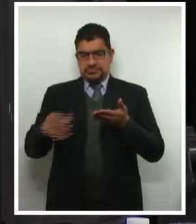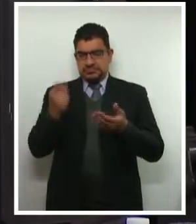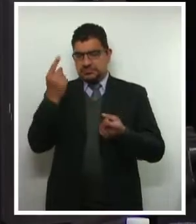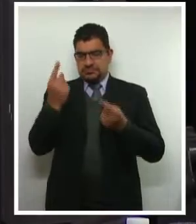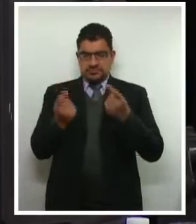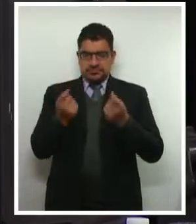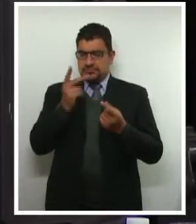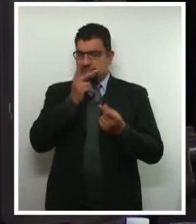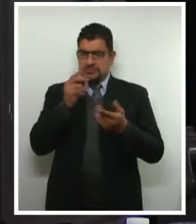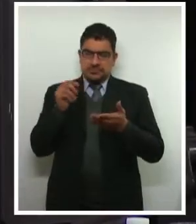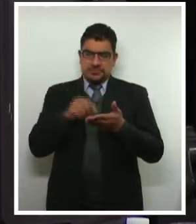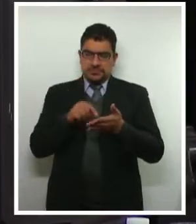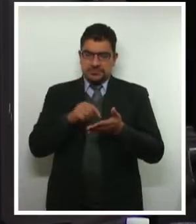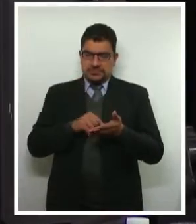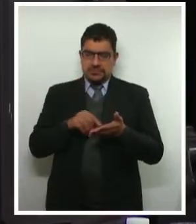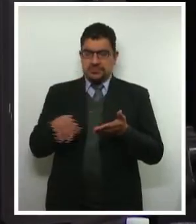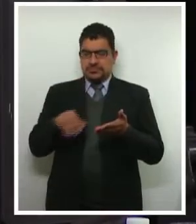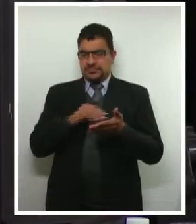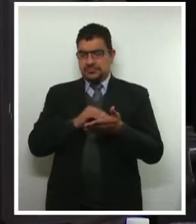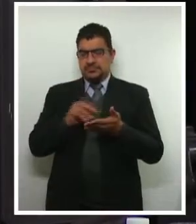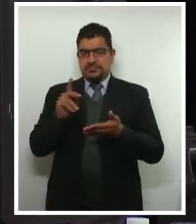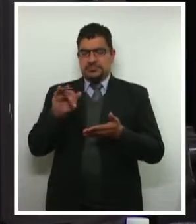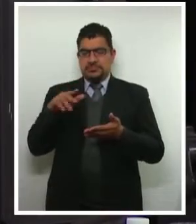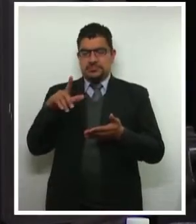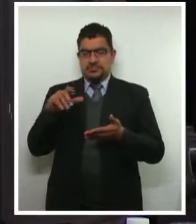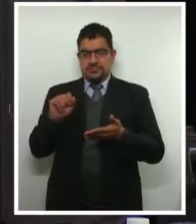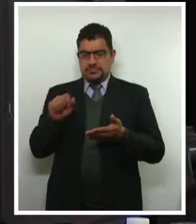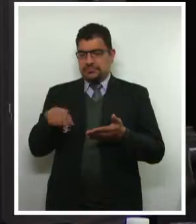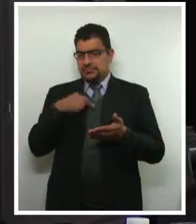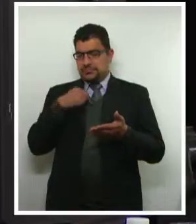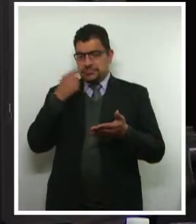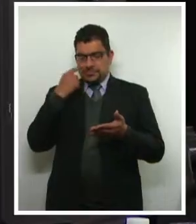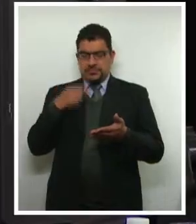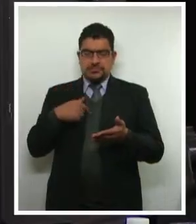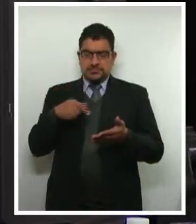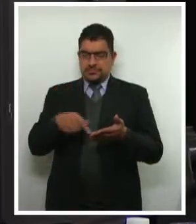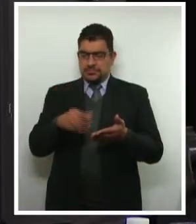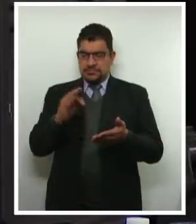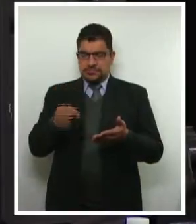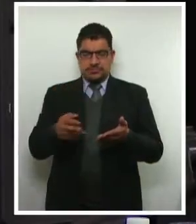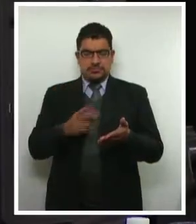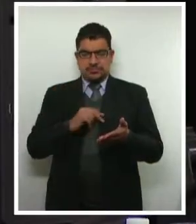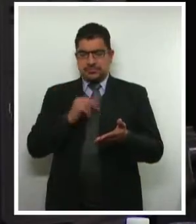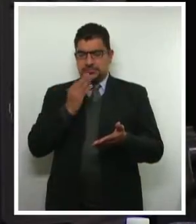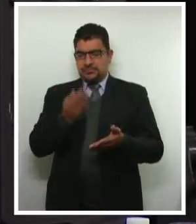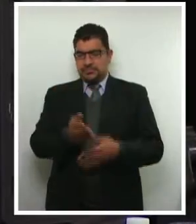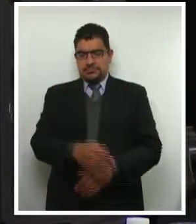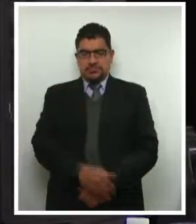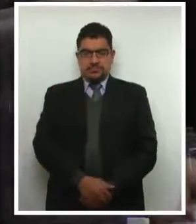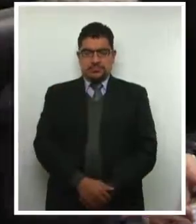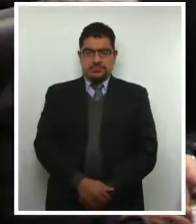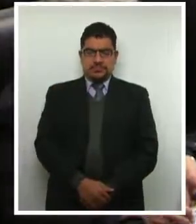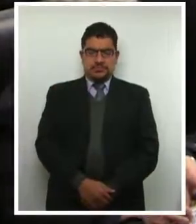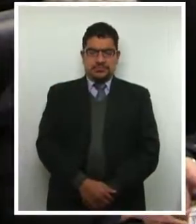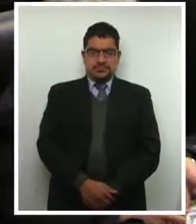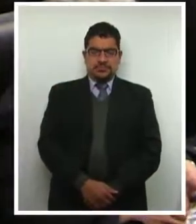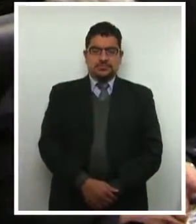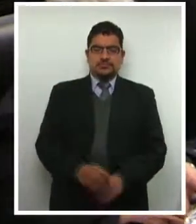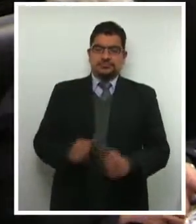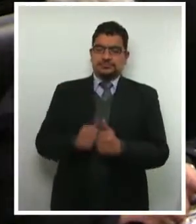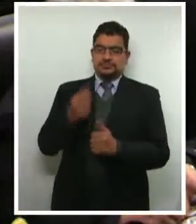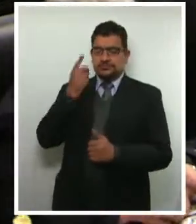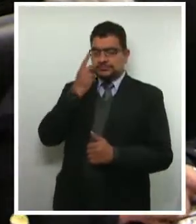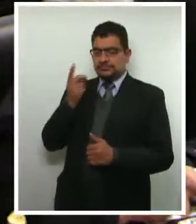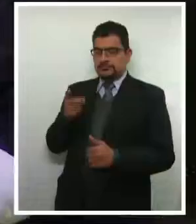algunas de las frases de este preámbulo. Por eso votaré en contra. ¿Con qué objeto,